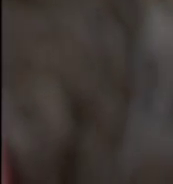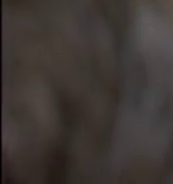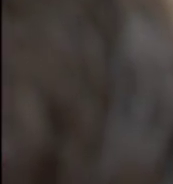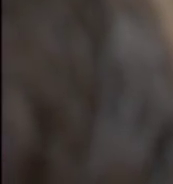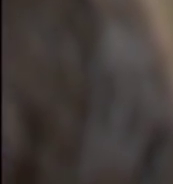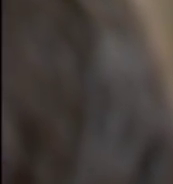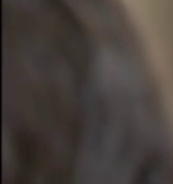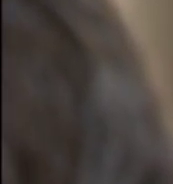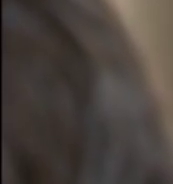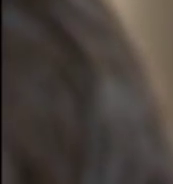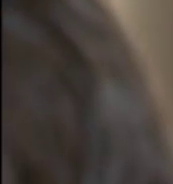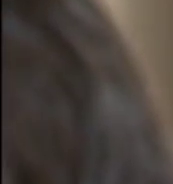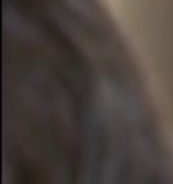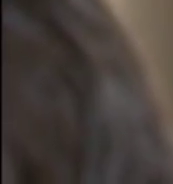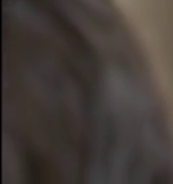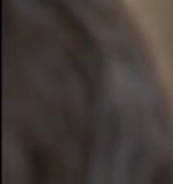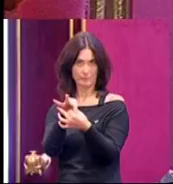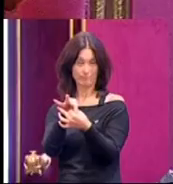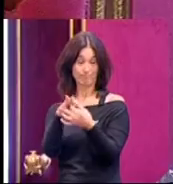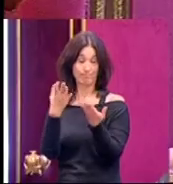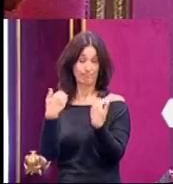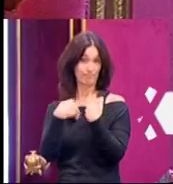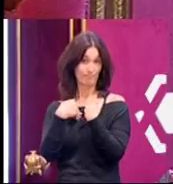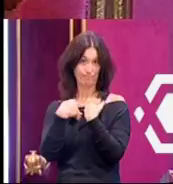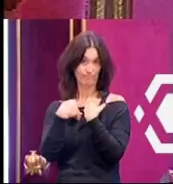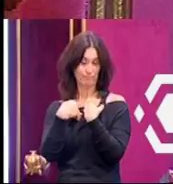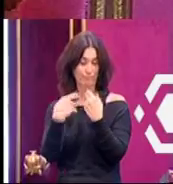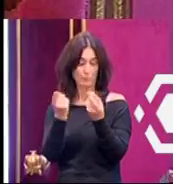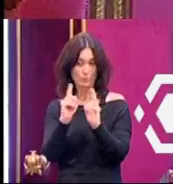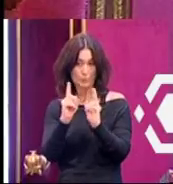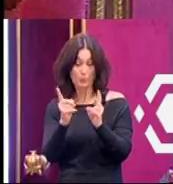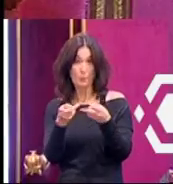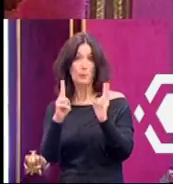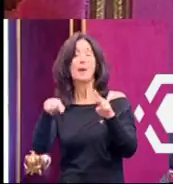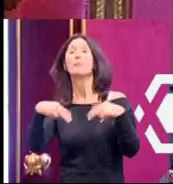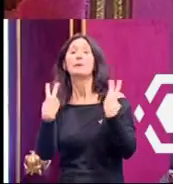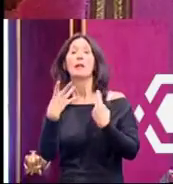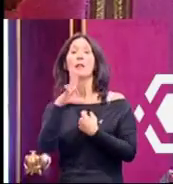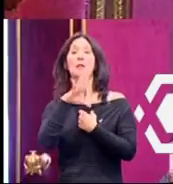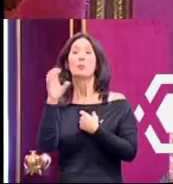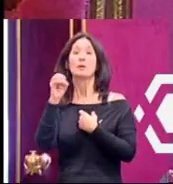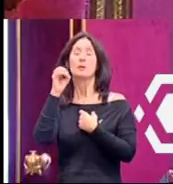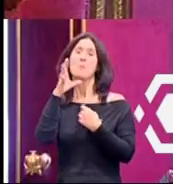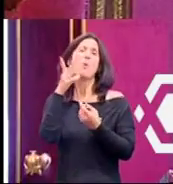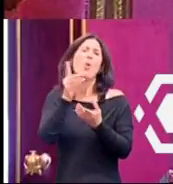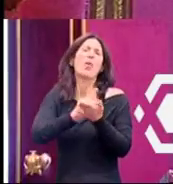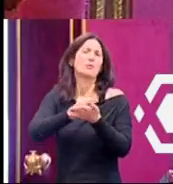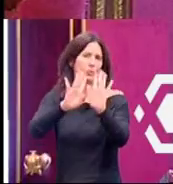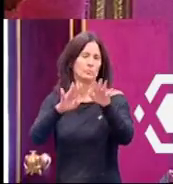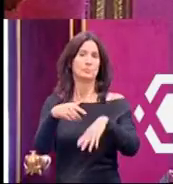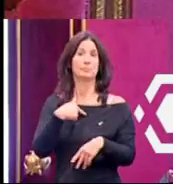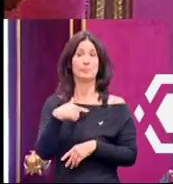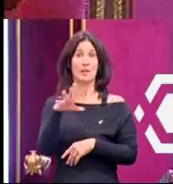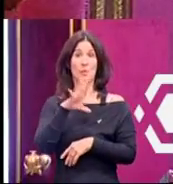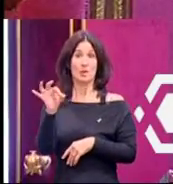para pedir cobertura y seguridad jurídica. No voy a consentir que el 50%, por utilizar un dato, del trabajo